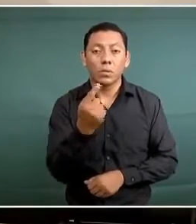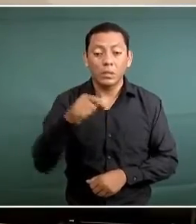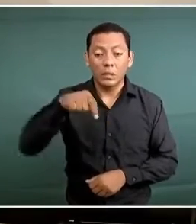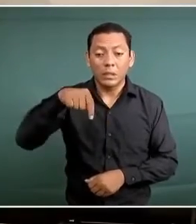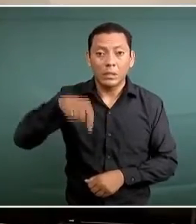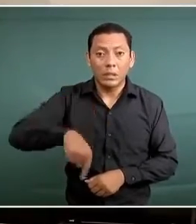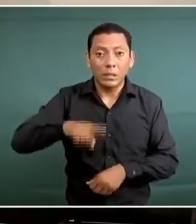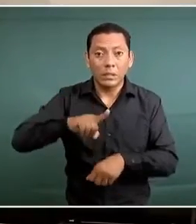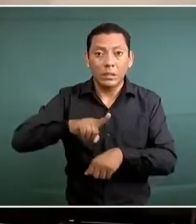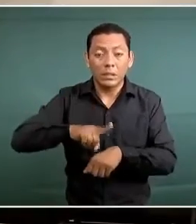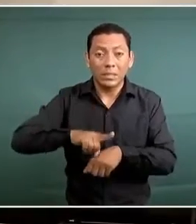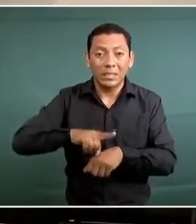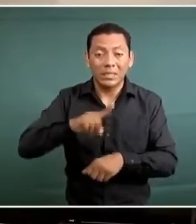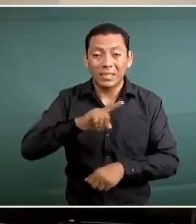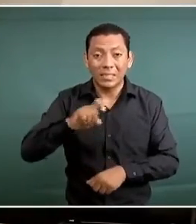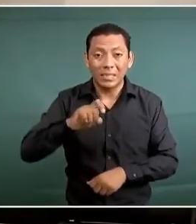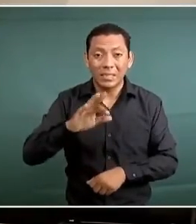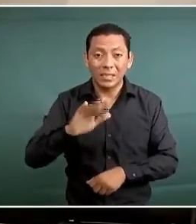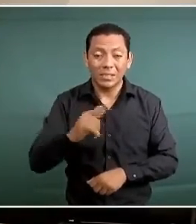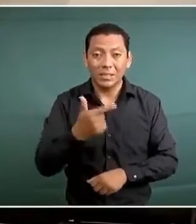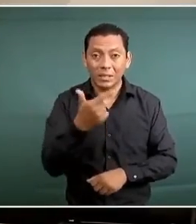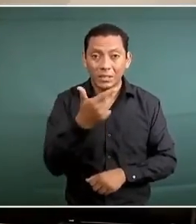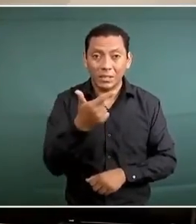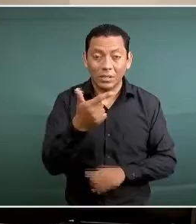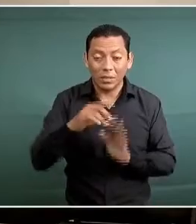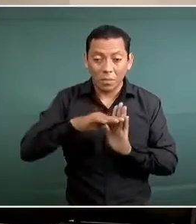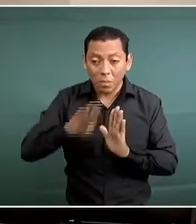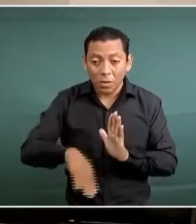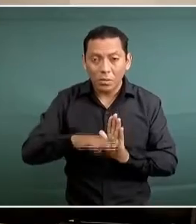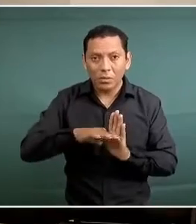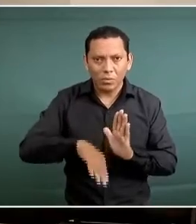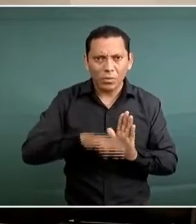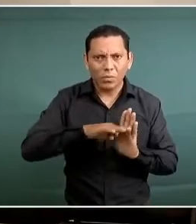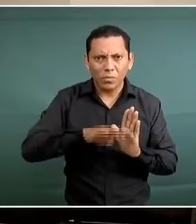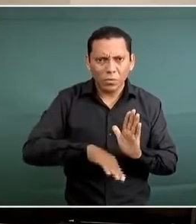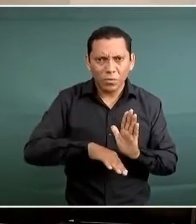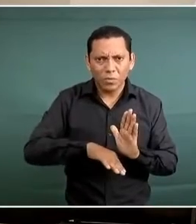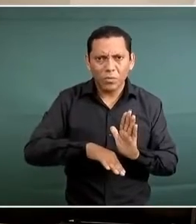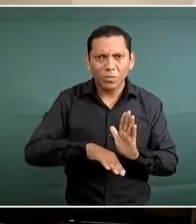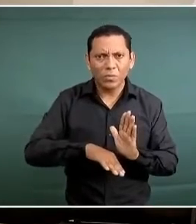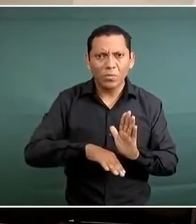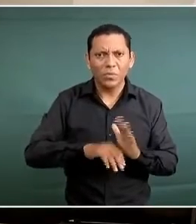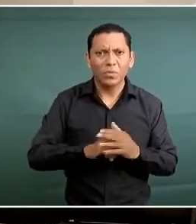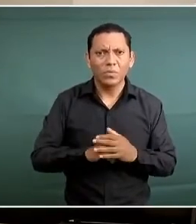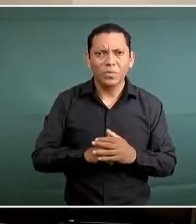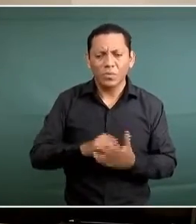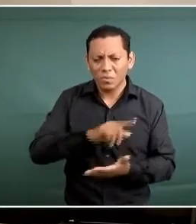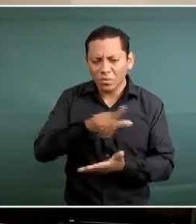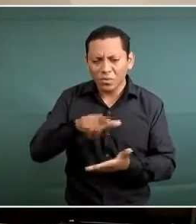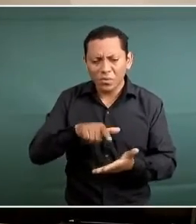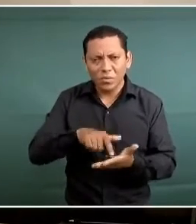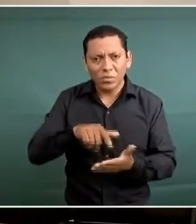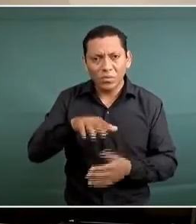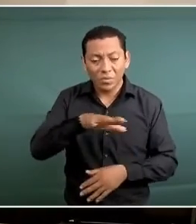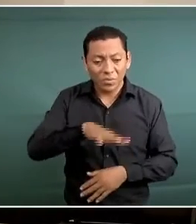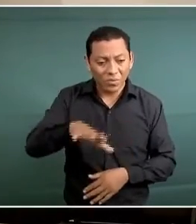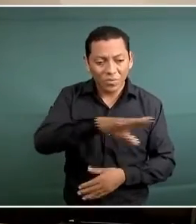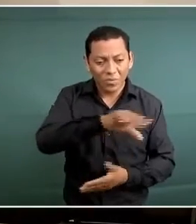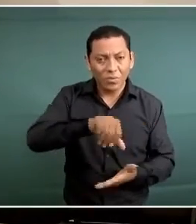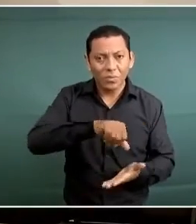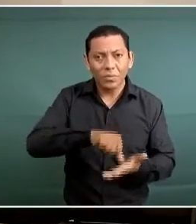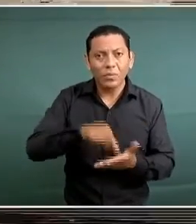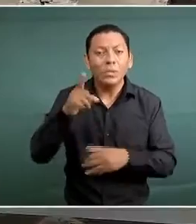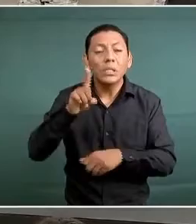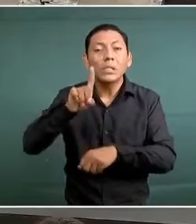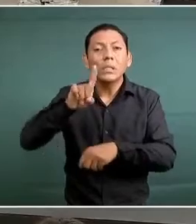de ciento cincuenta y siete fallecidos fallecidos en la zona metropolitana, es el